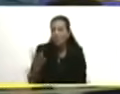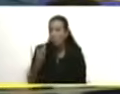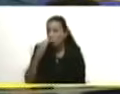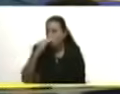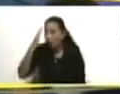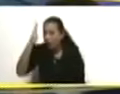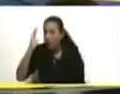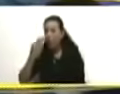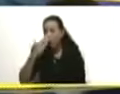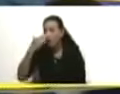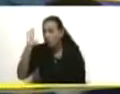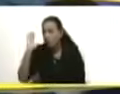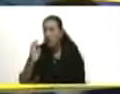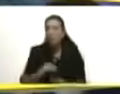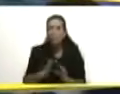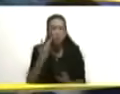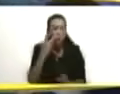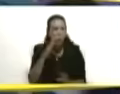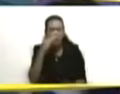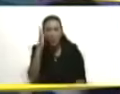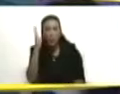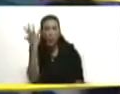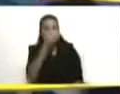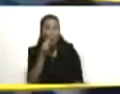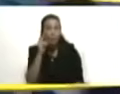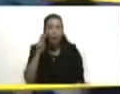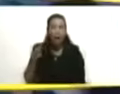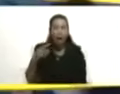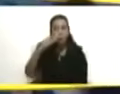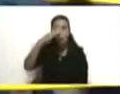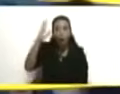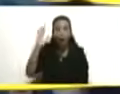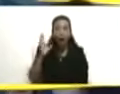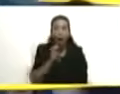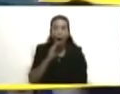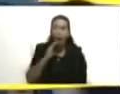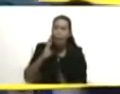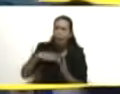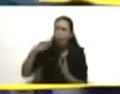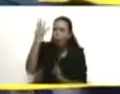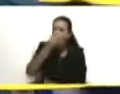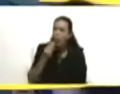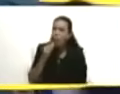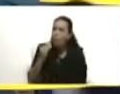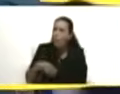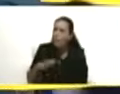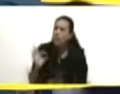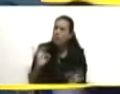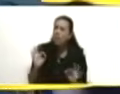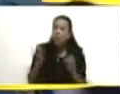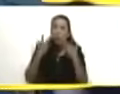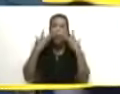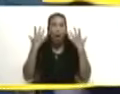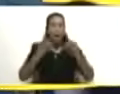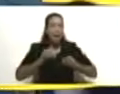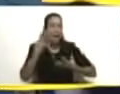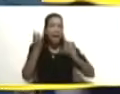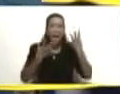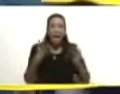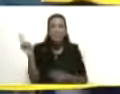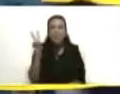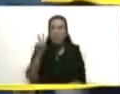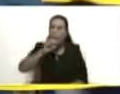somos, yo cuando veo a esta juventud hablar, actuar, sonreír, vivir, creer en